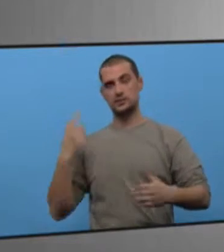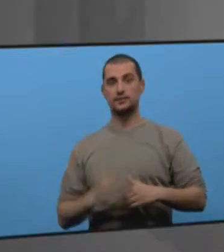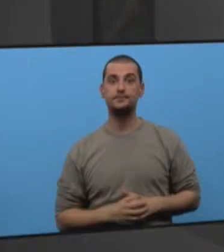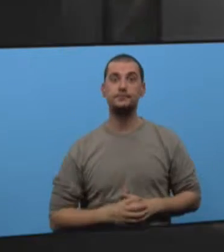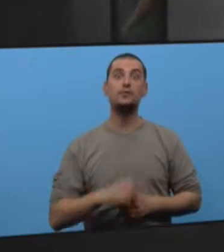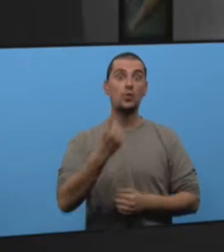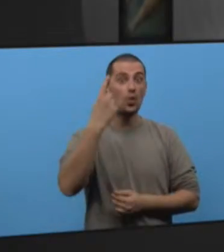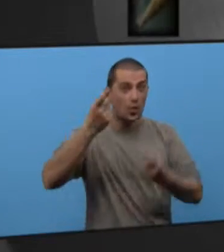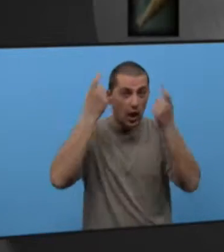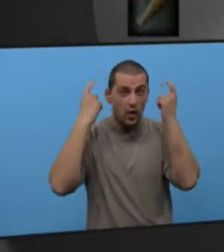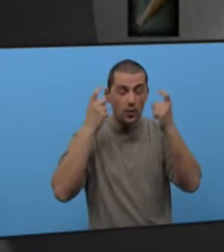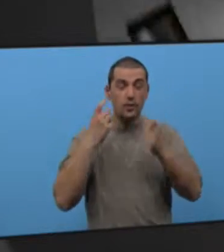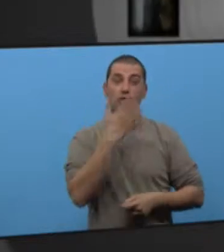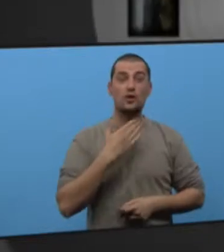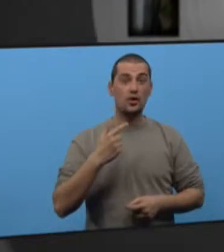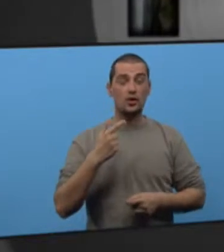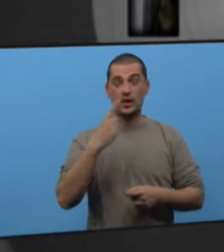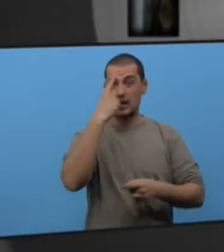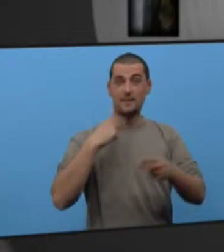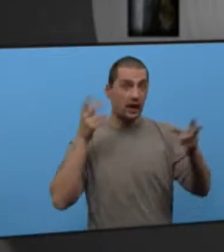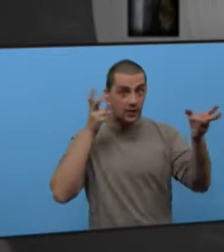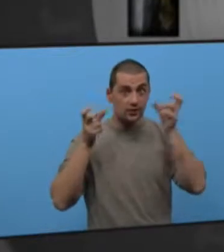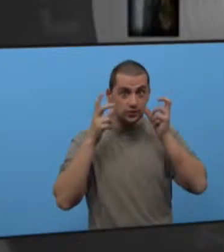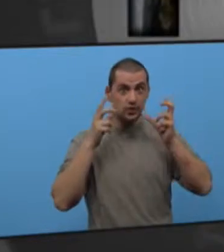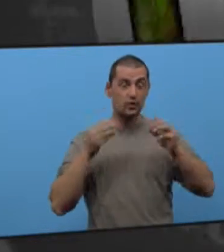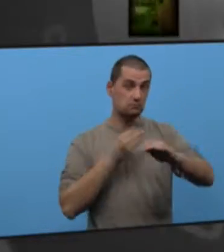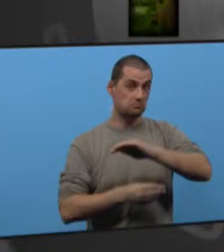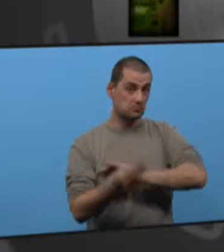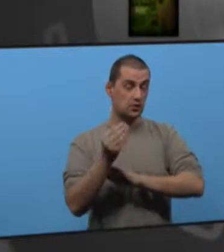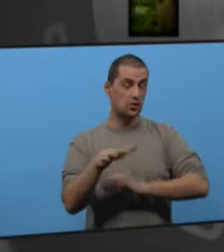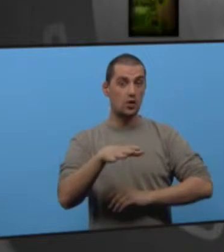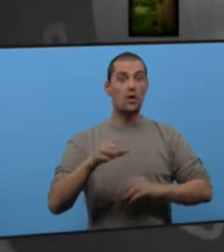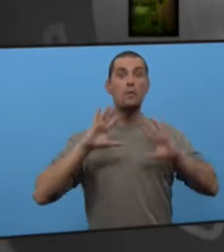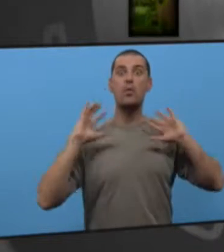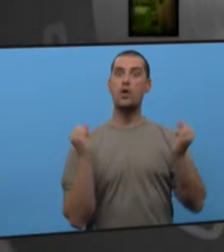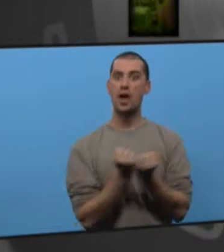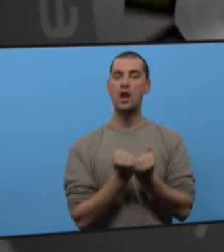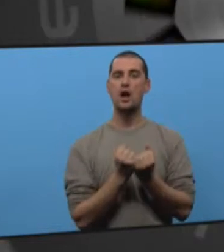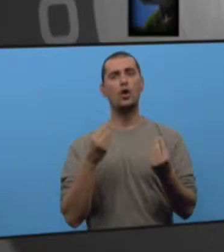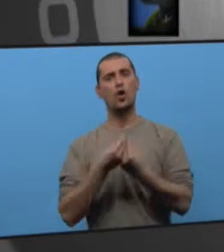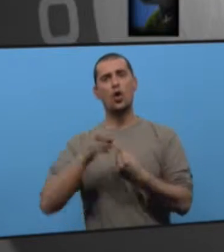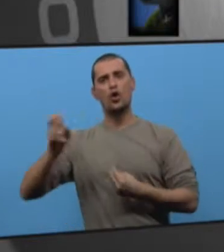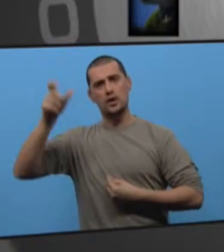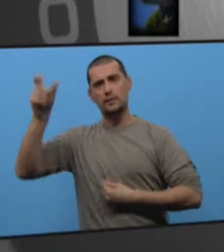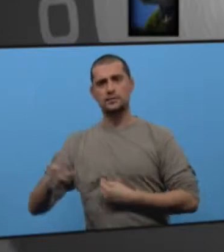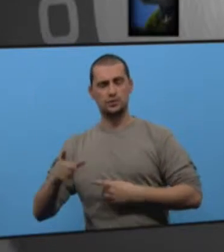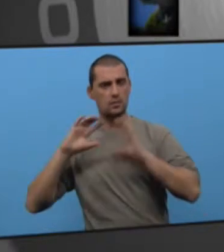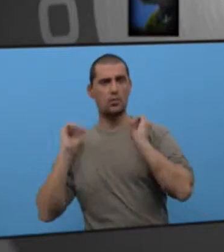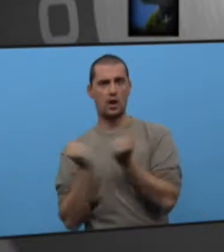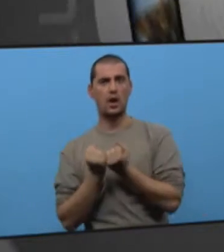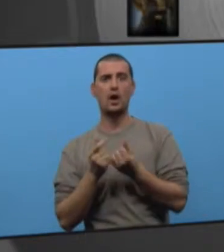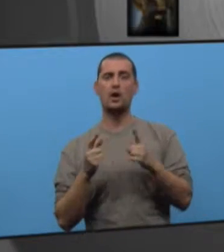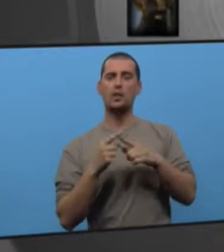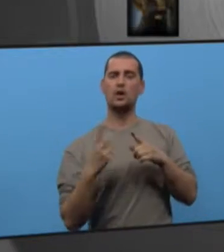Un alumno da Escola de Imaxe Son Natural de Burela vende emprender xunto a outro burelense unha colaboración co